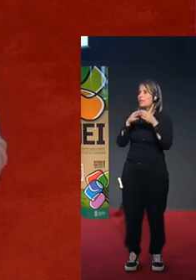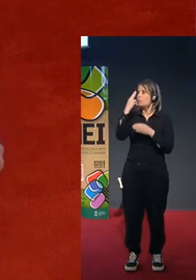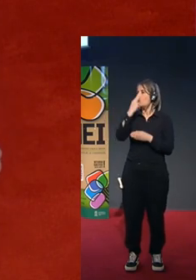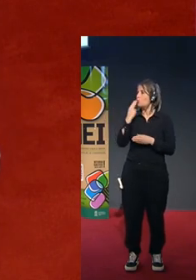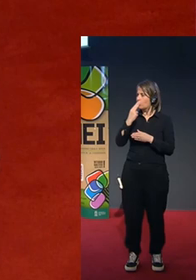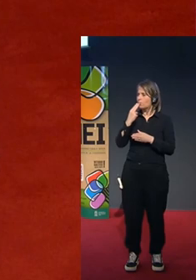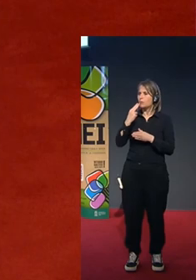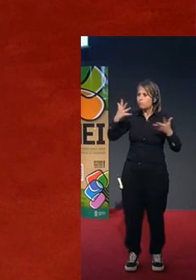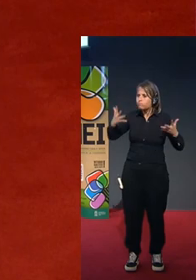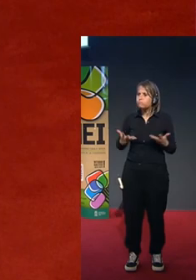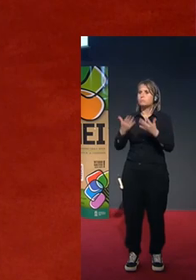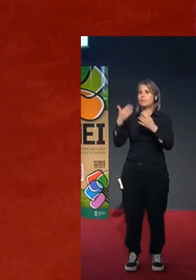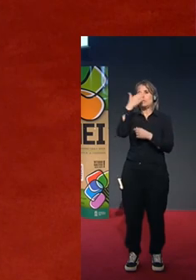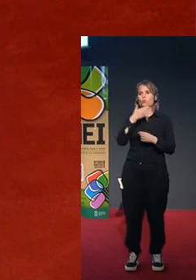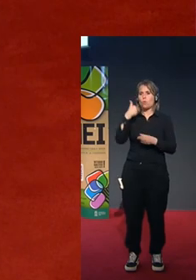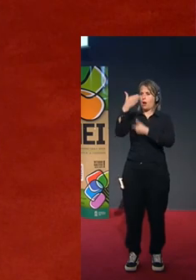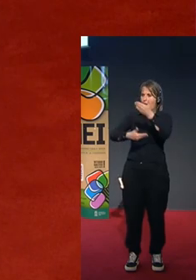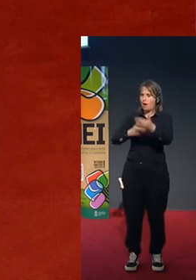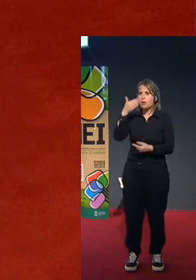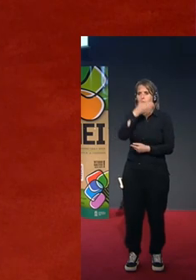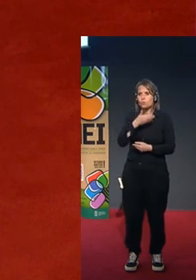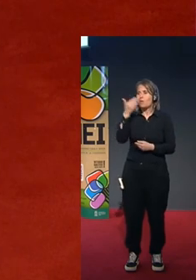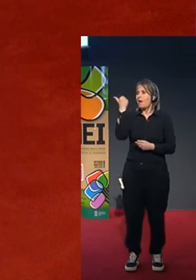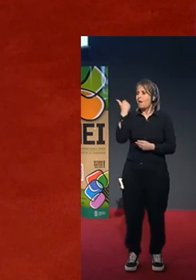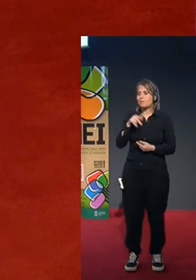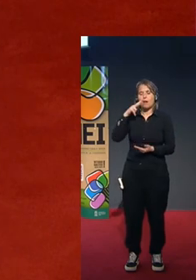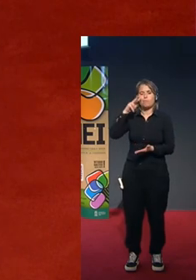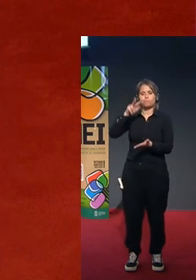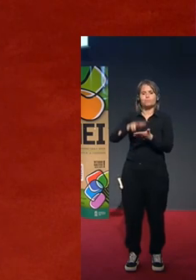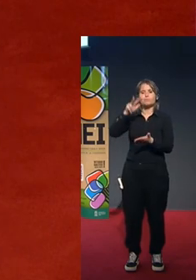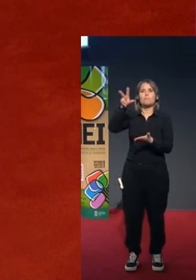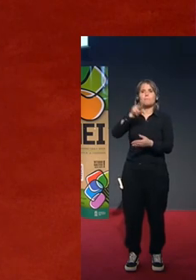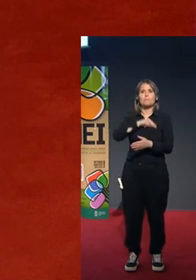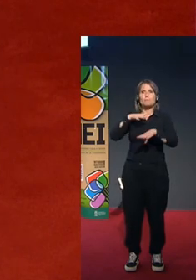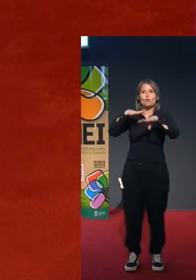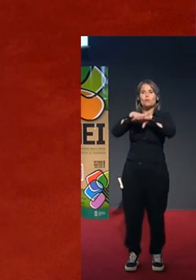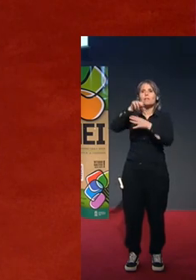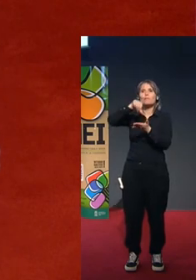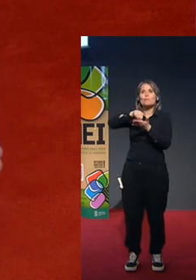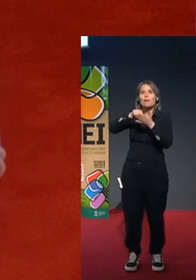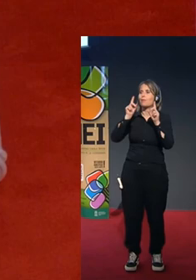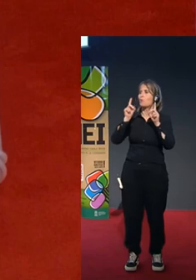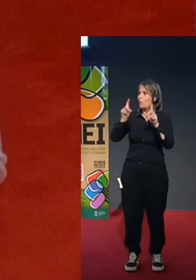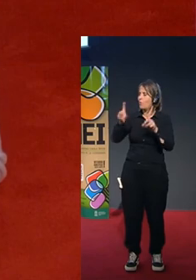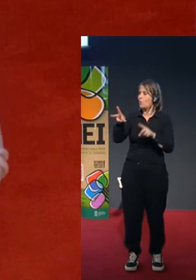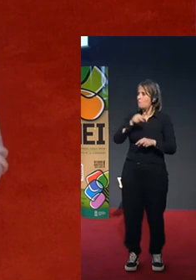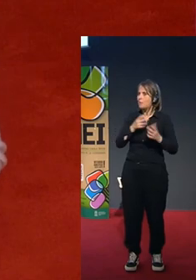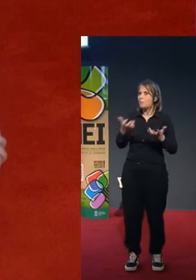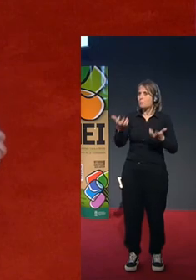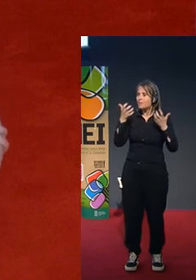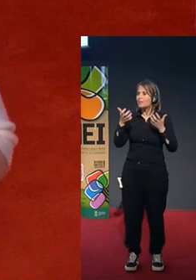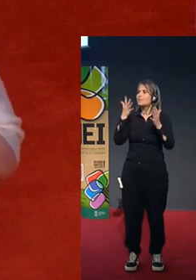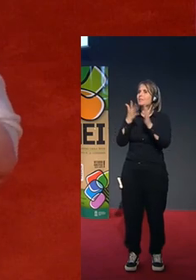gobierno seguir potenciando esta escuela que bueno ha recibido ya un reconocimiento por parte de la red de ciudades educadoras y que se ha convertido